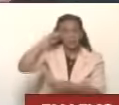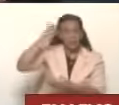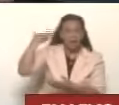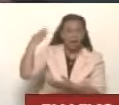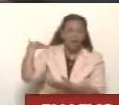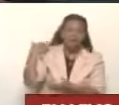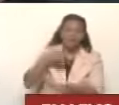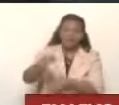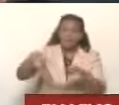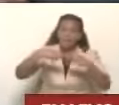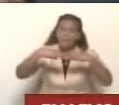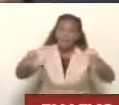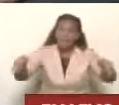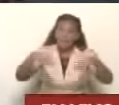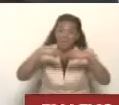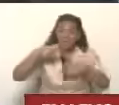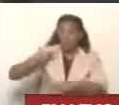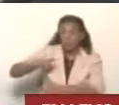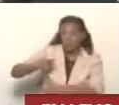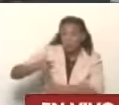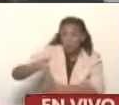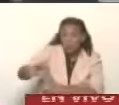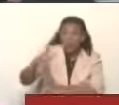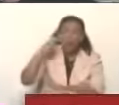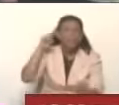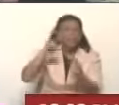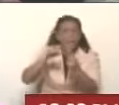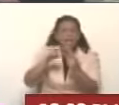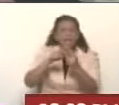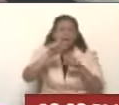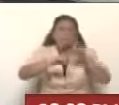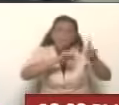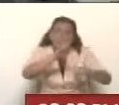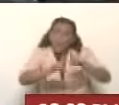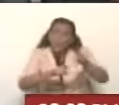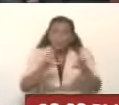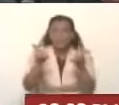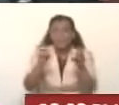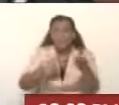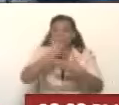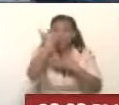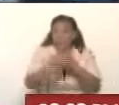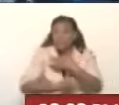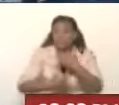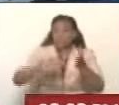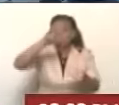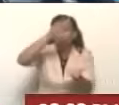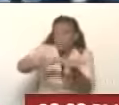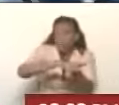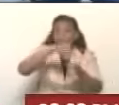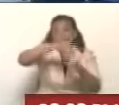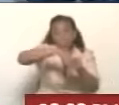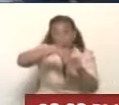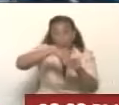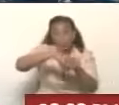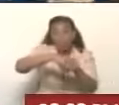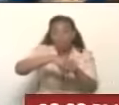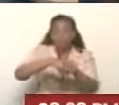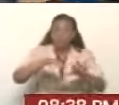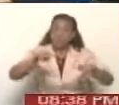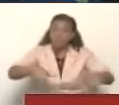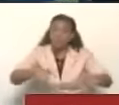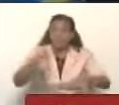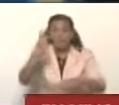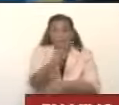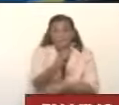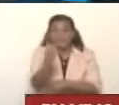íbamos a Mamera, ¿no? Para una actividad en relación a la consulta popular, el tema de los proyectos que el pueblo votó, aprobó con su voto